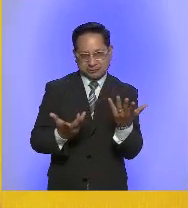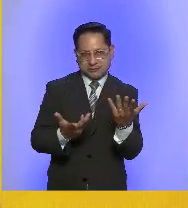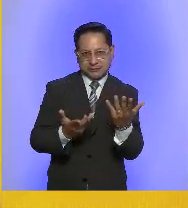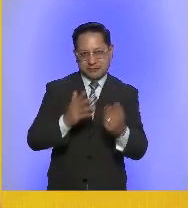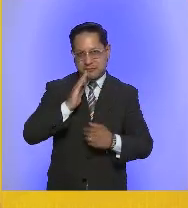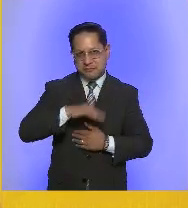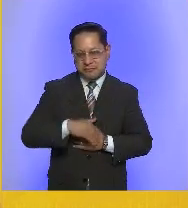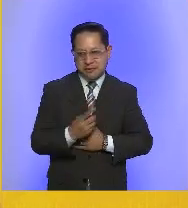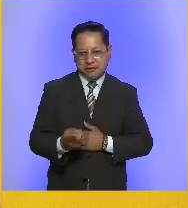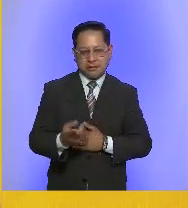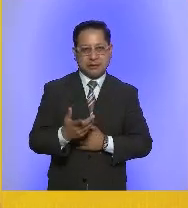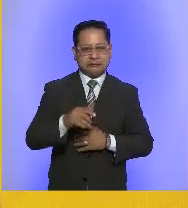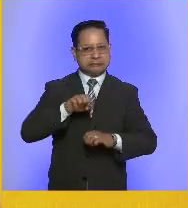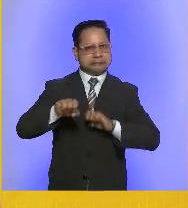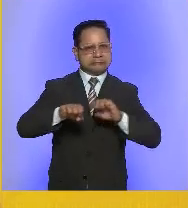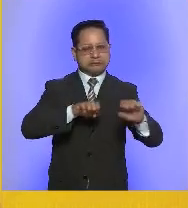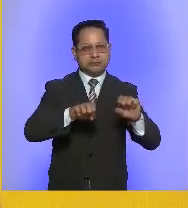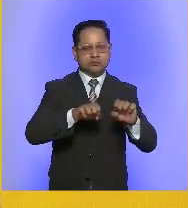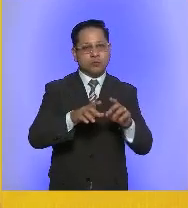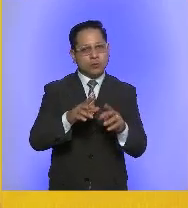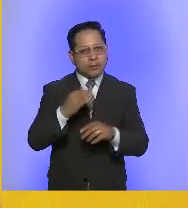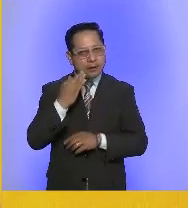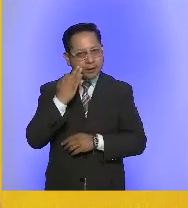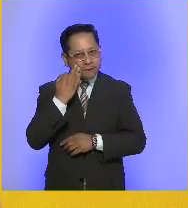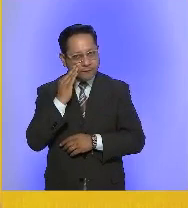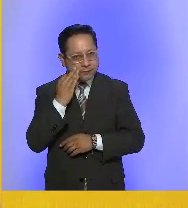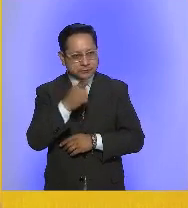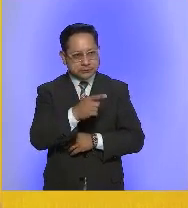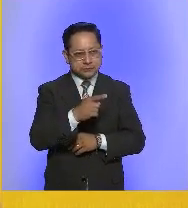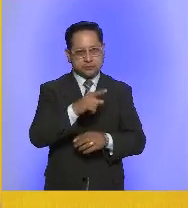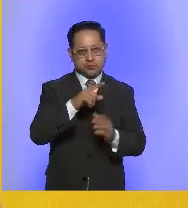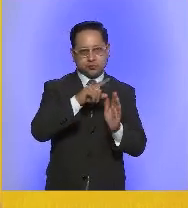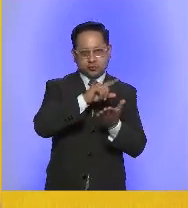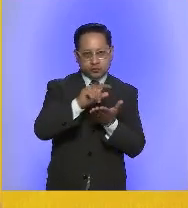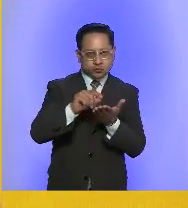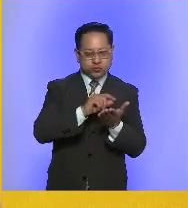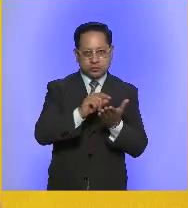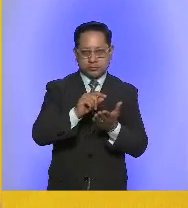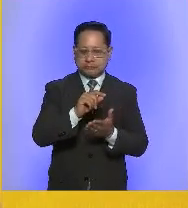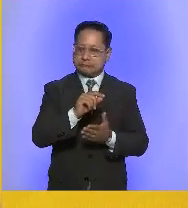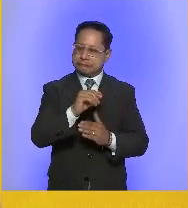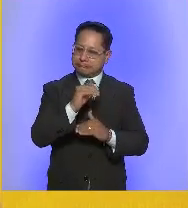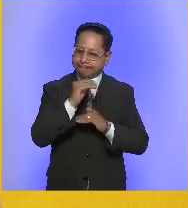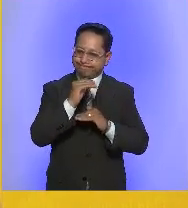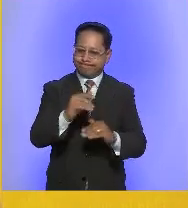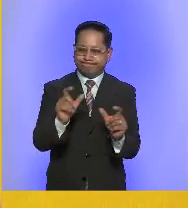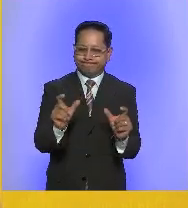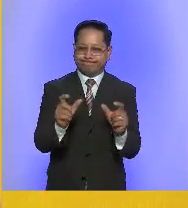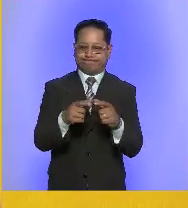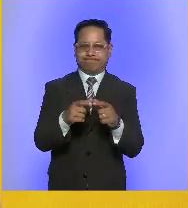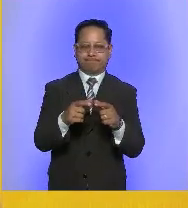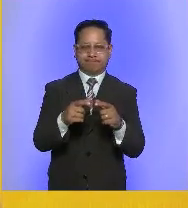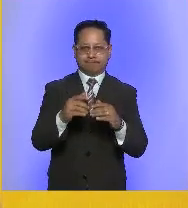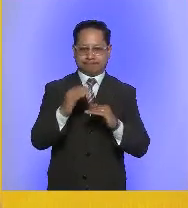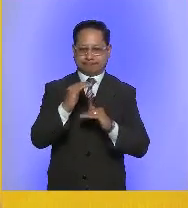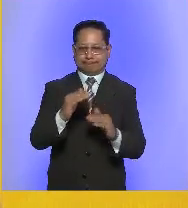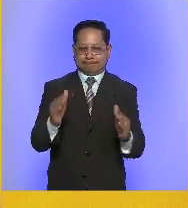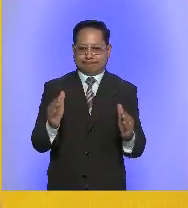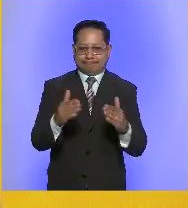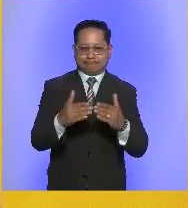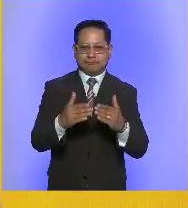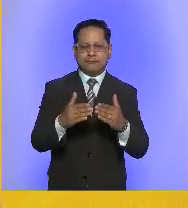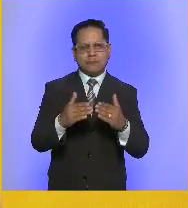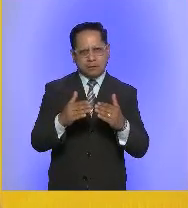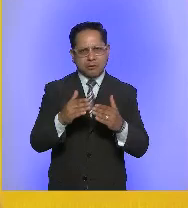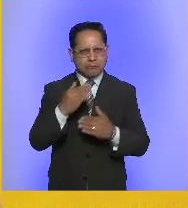digitales durante procesos electorales. Todas las plataformas de redes sociales son públicas, pero existen otras que tienen un carácter